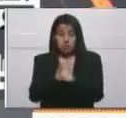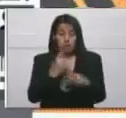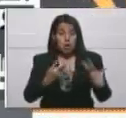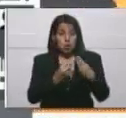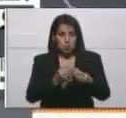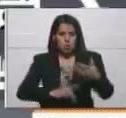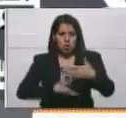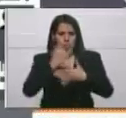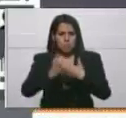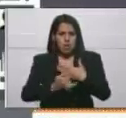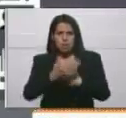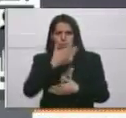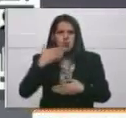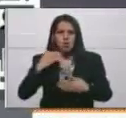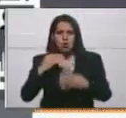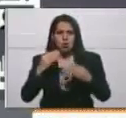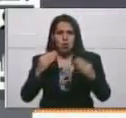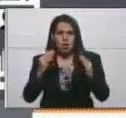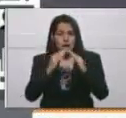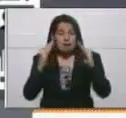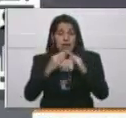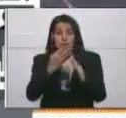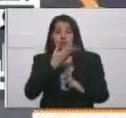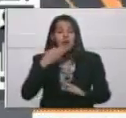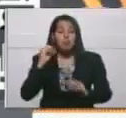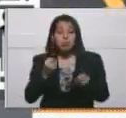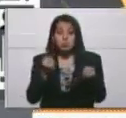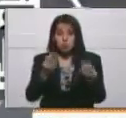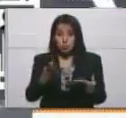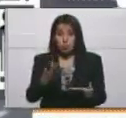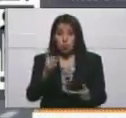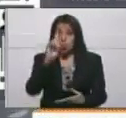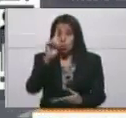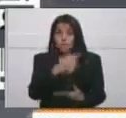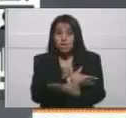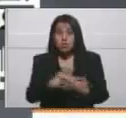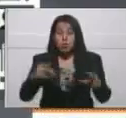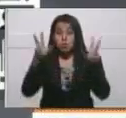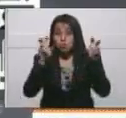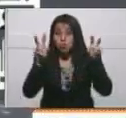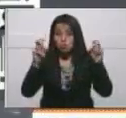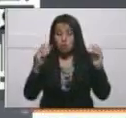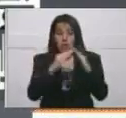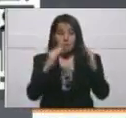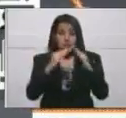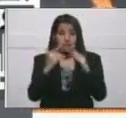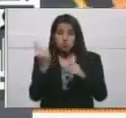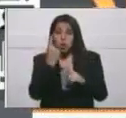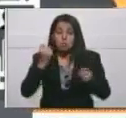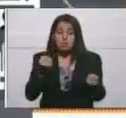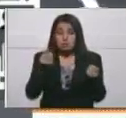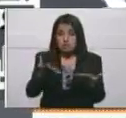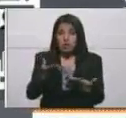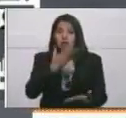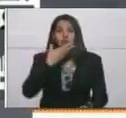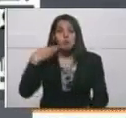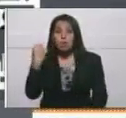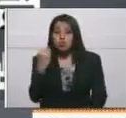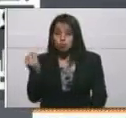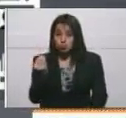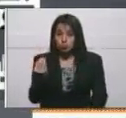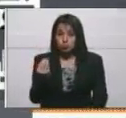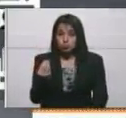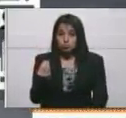plan de la gran misión Vivienda de la Juventud. 1 millón de nuevas viviendas, de viviendas extraordinarias solo para la